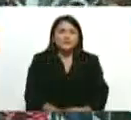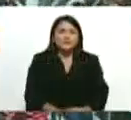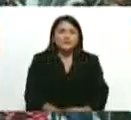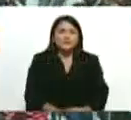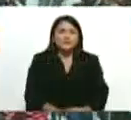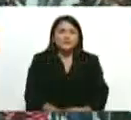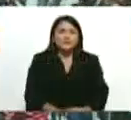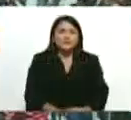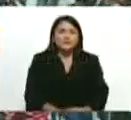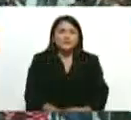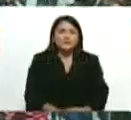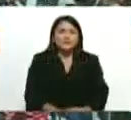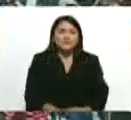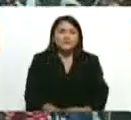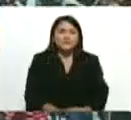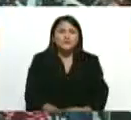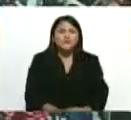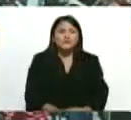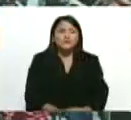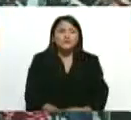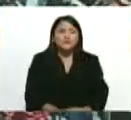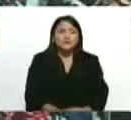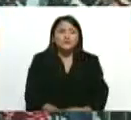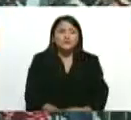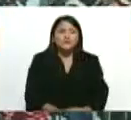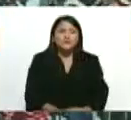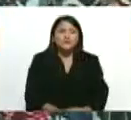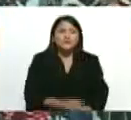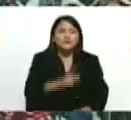Entonces ellos, cuando hay elecciones,